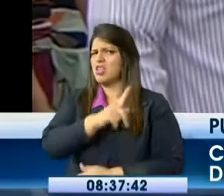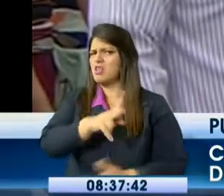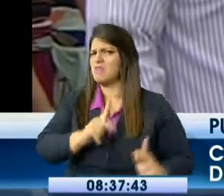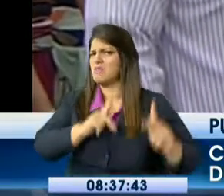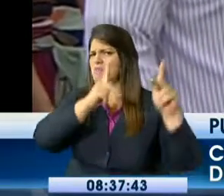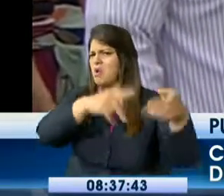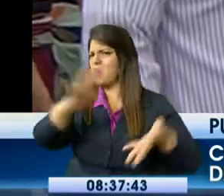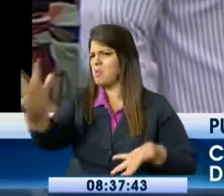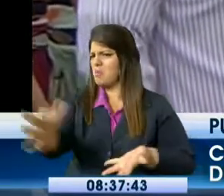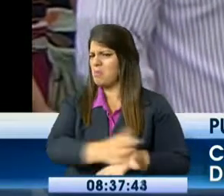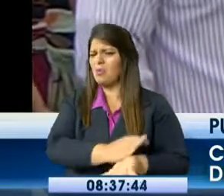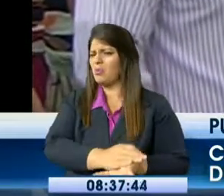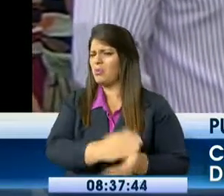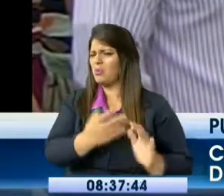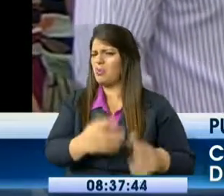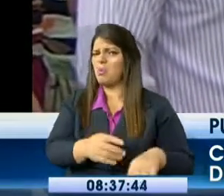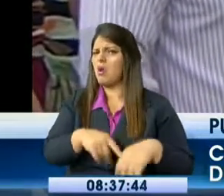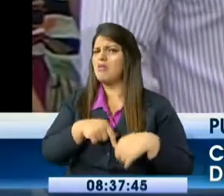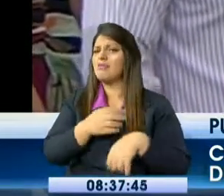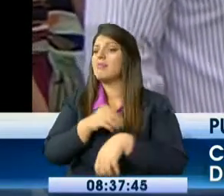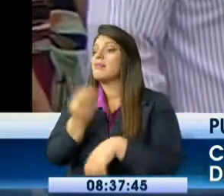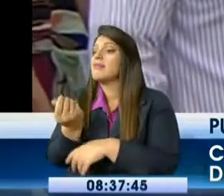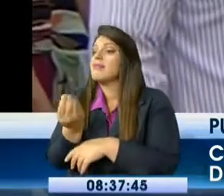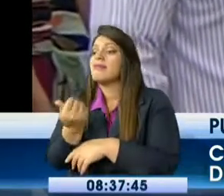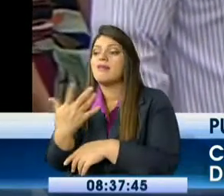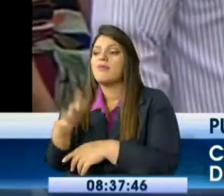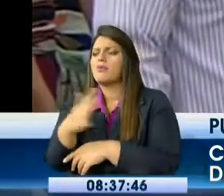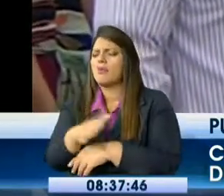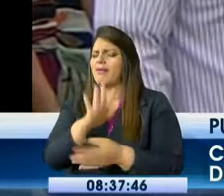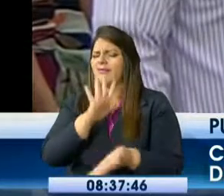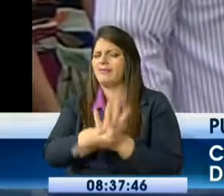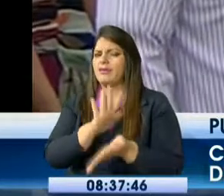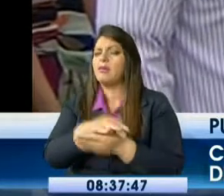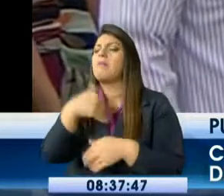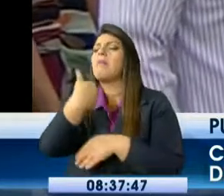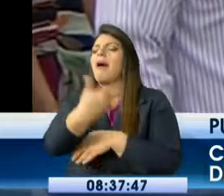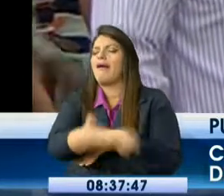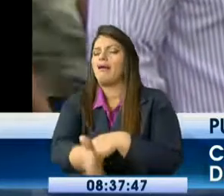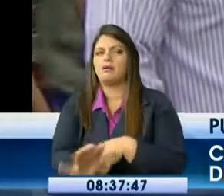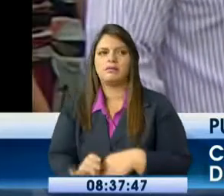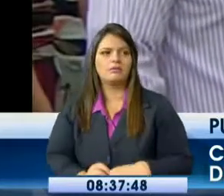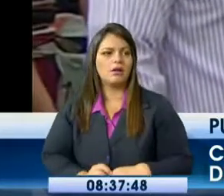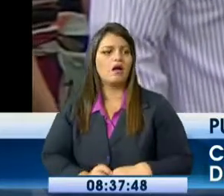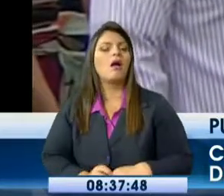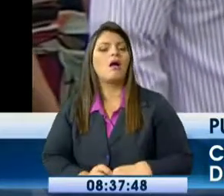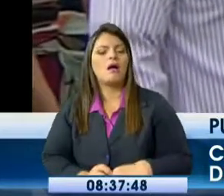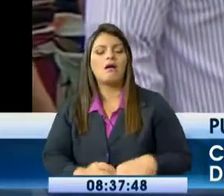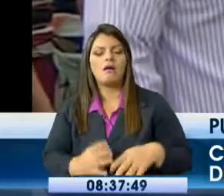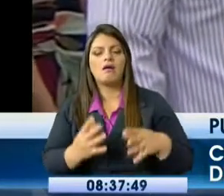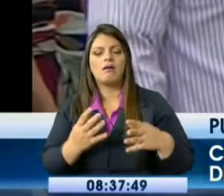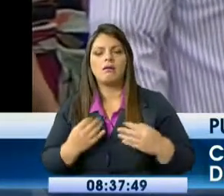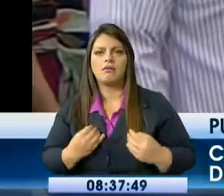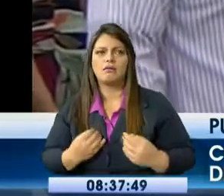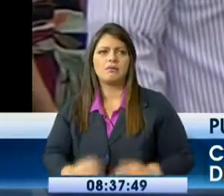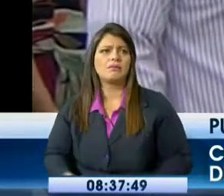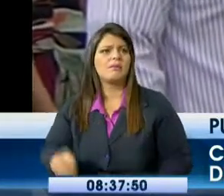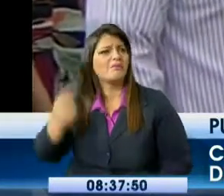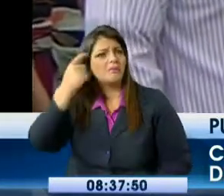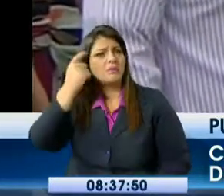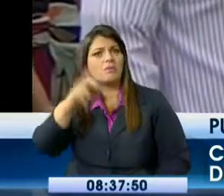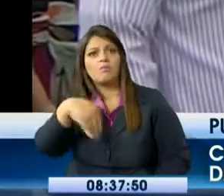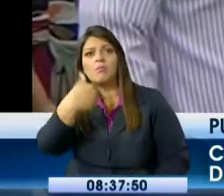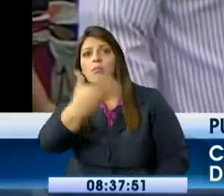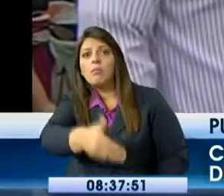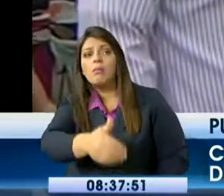armar. O sea, estamos en eso. Bueno, claro que sí, estamos de acuerdo en que si mañana viene el puente, se lo derrumban, pues